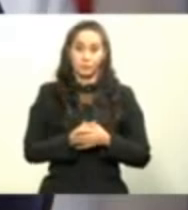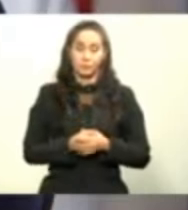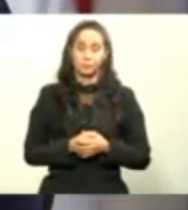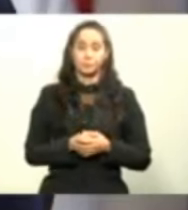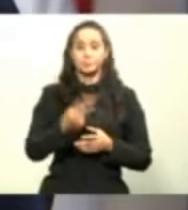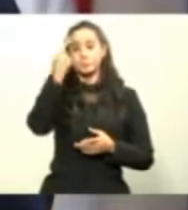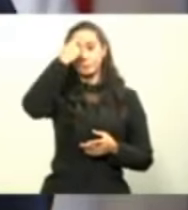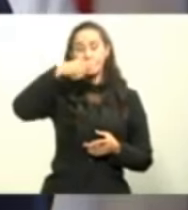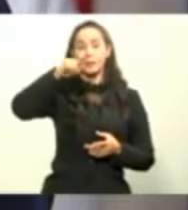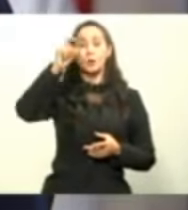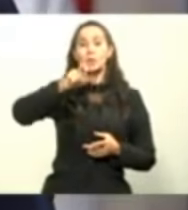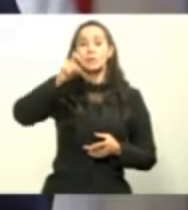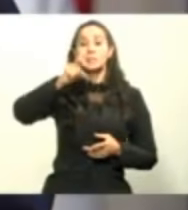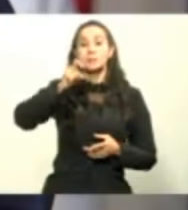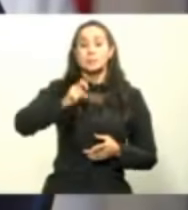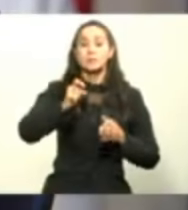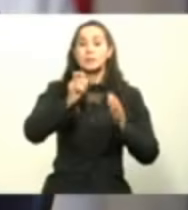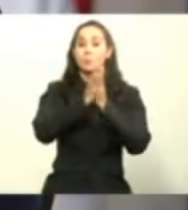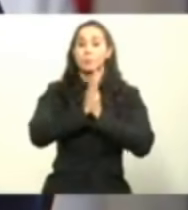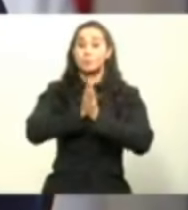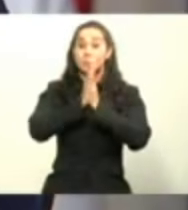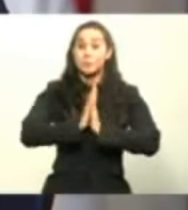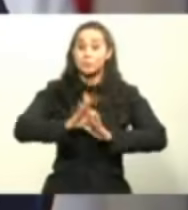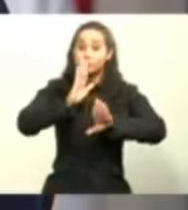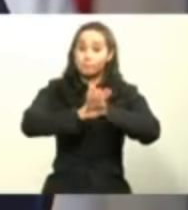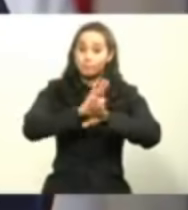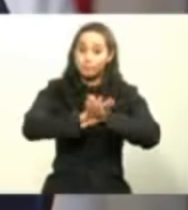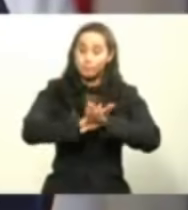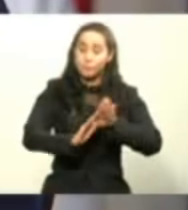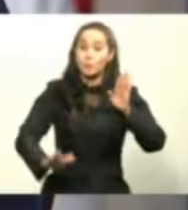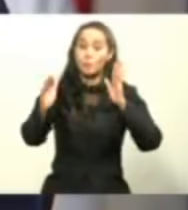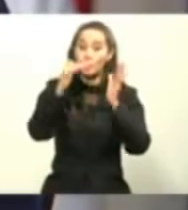Pero debemos, y llamo y reitero,